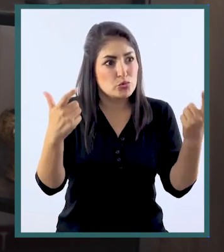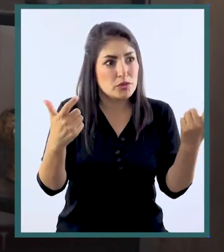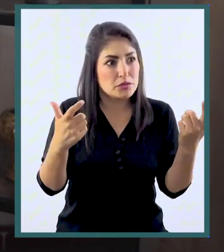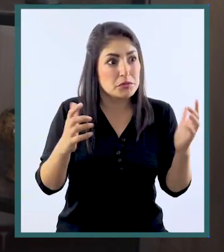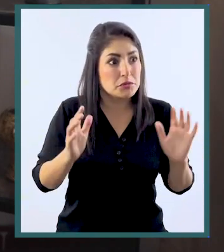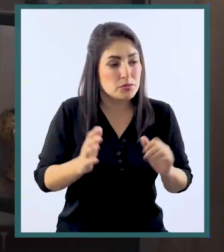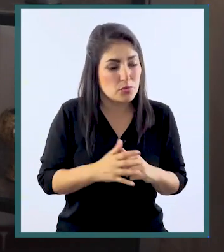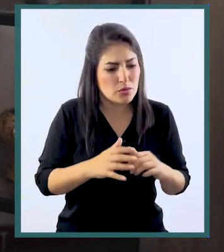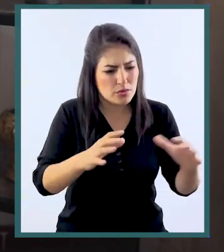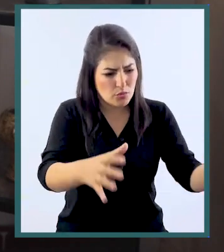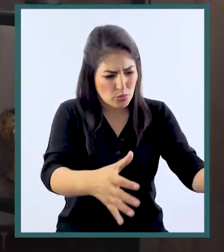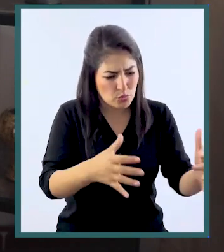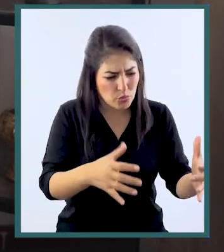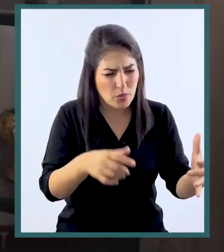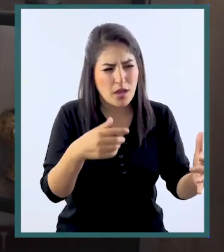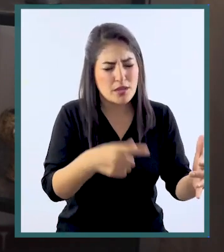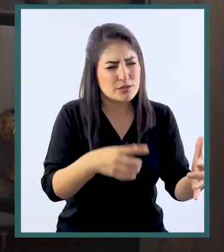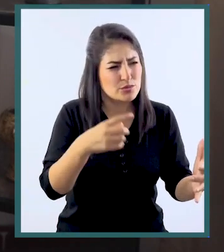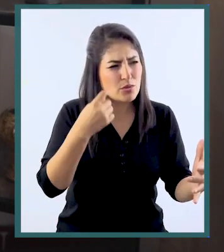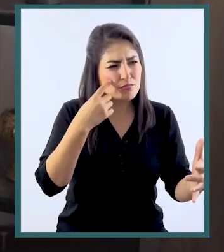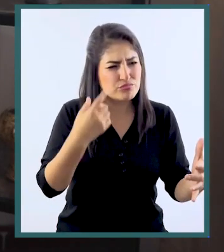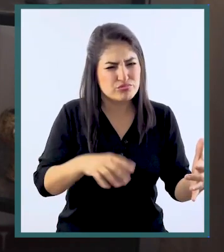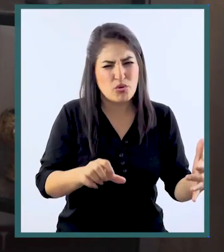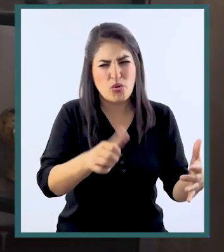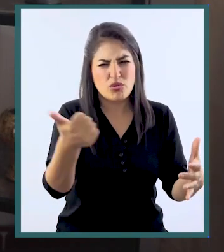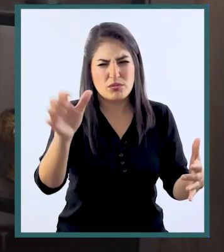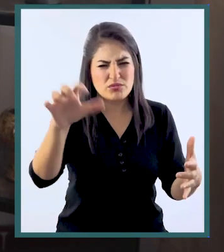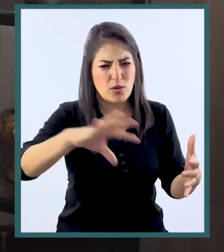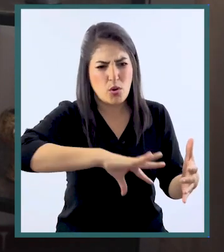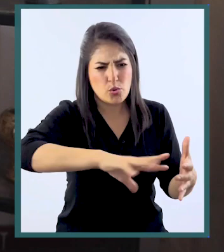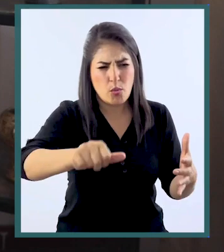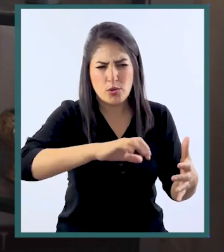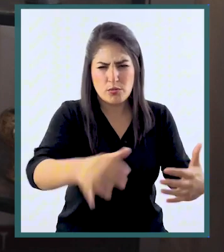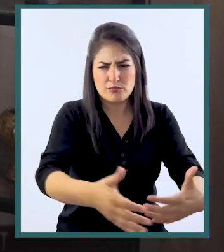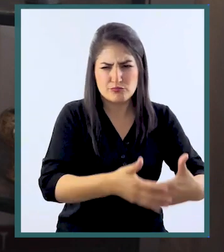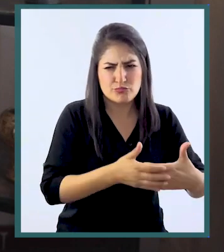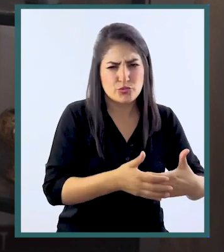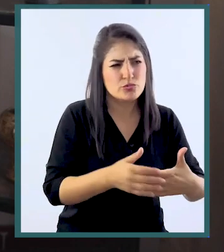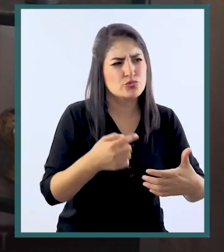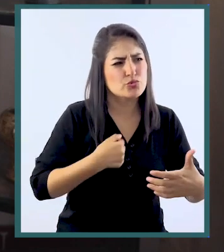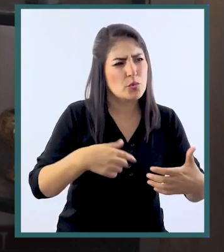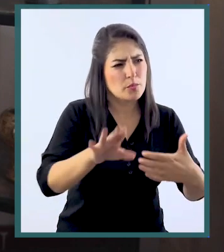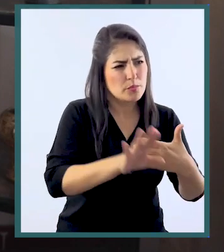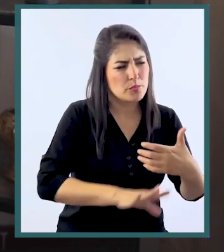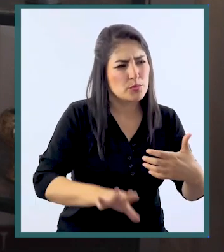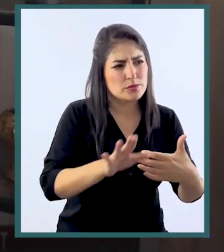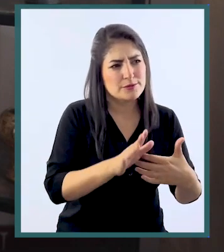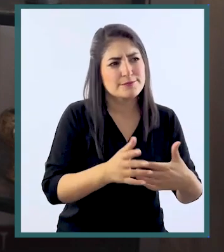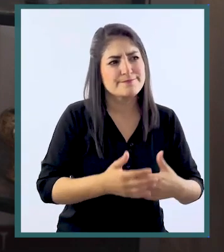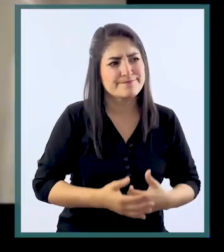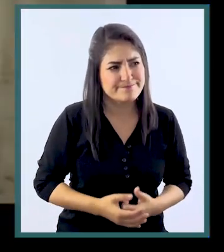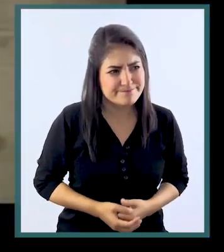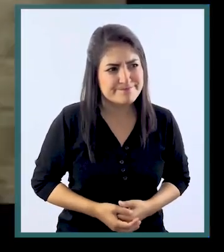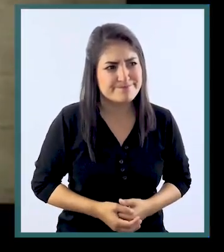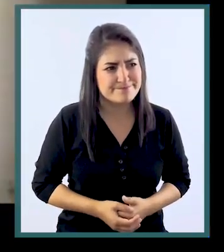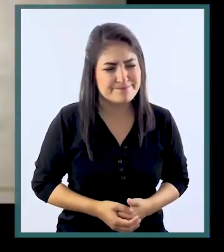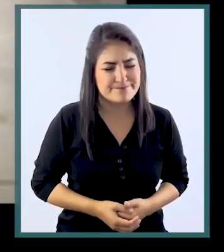cualquier arqueólogo, salvar este testimonio del saqueo y la destrucción al que estaba sometido antes de nuestra